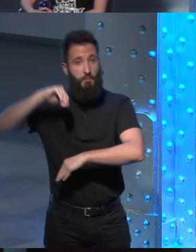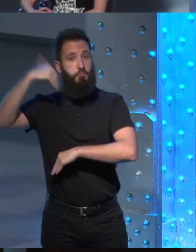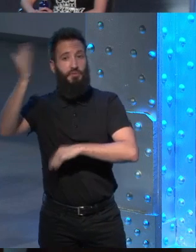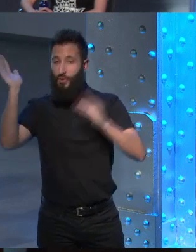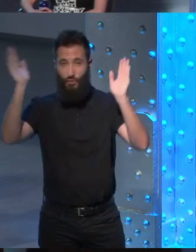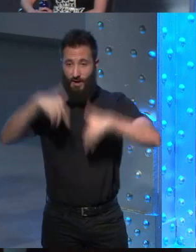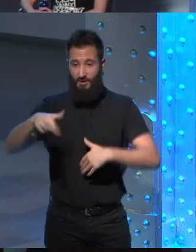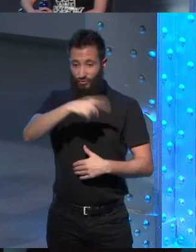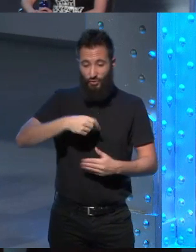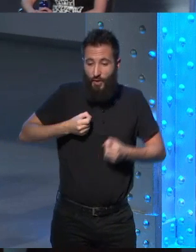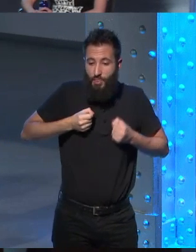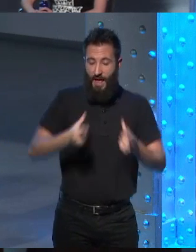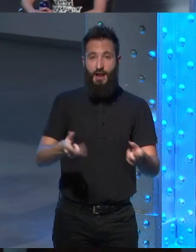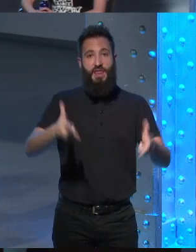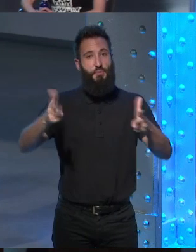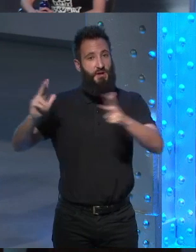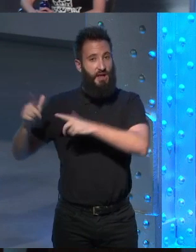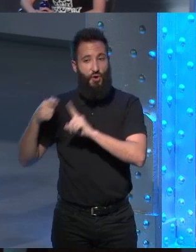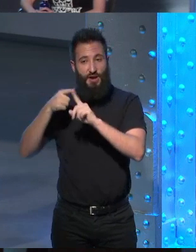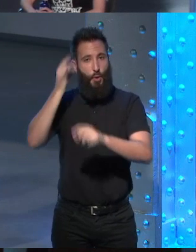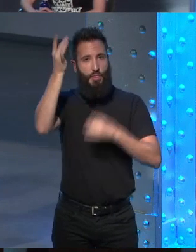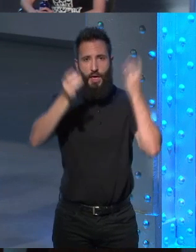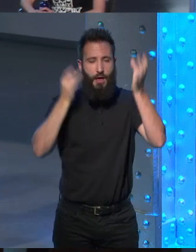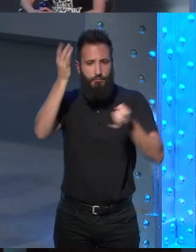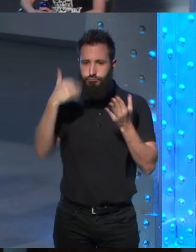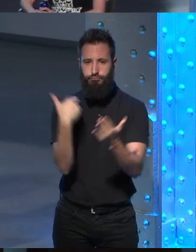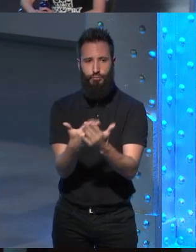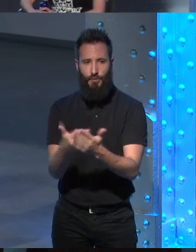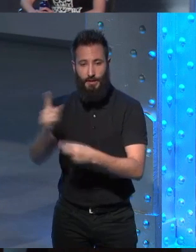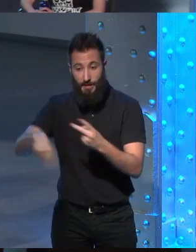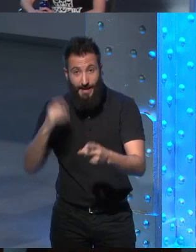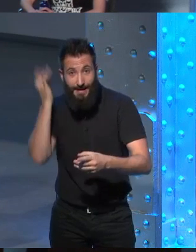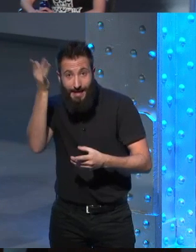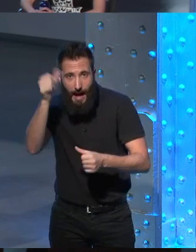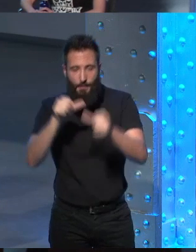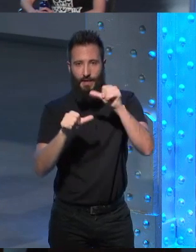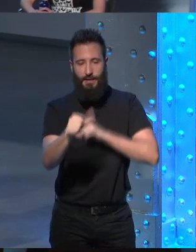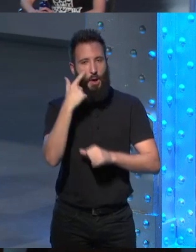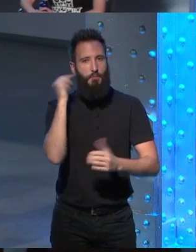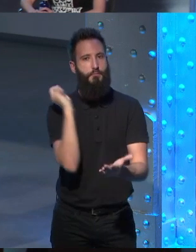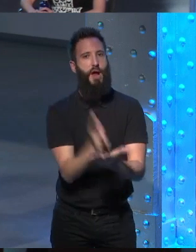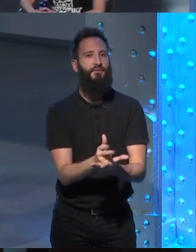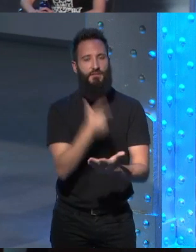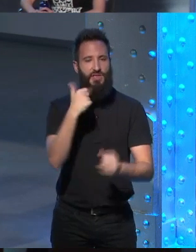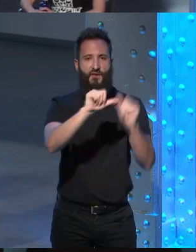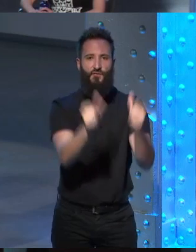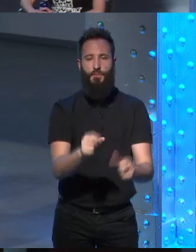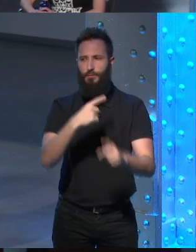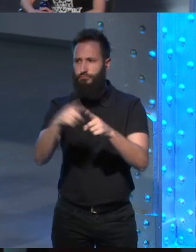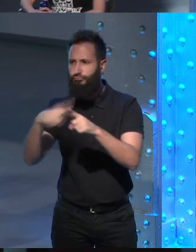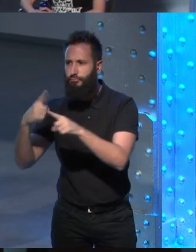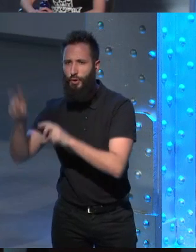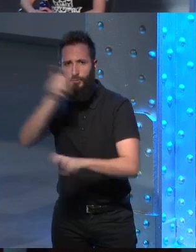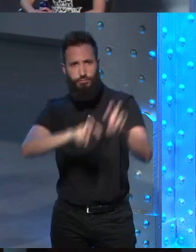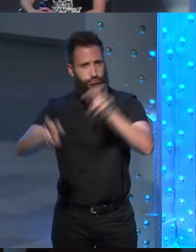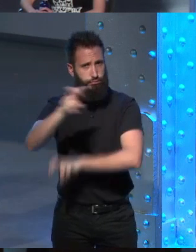máxima libertad posible para que propongan ideas y luego una vez que las propongan, que se arriesguen a la hora de contarlo, es decir, que busquen 1000 formatos diferentes, o sea, es